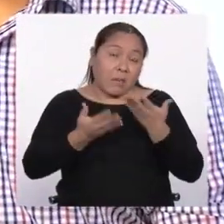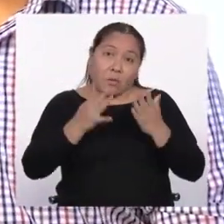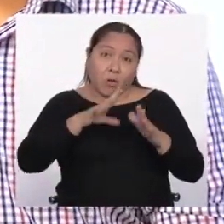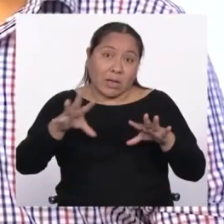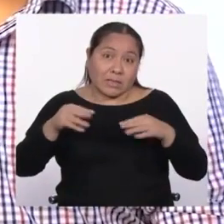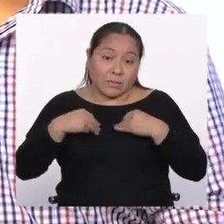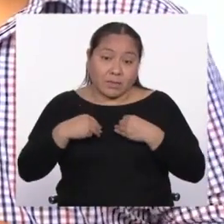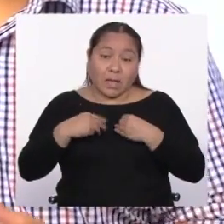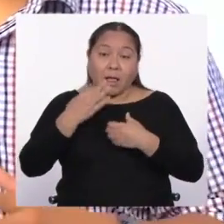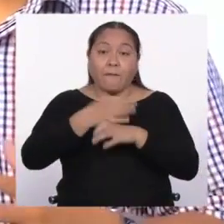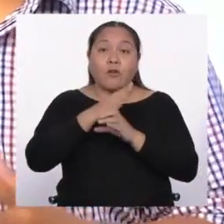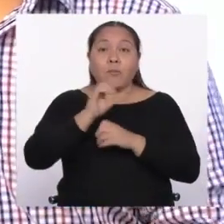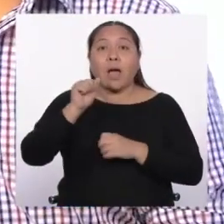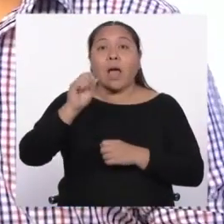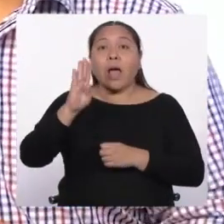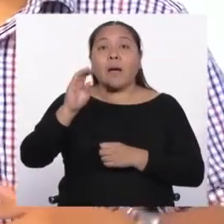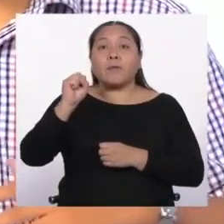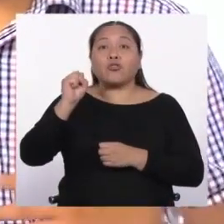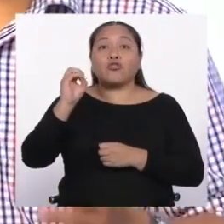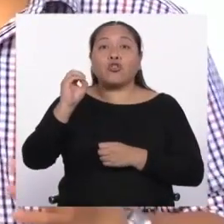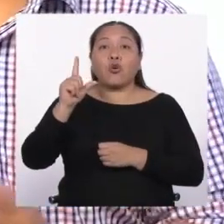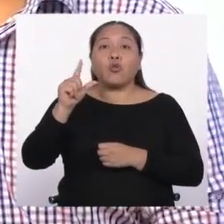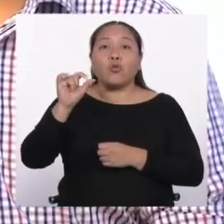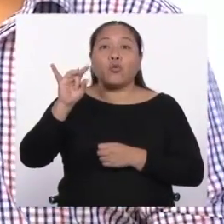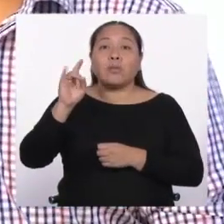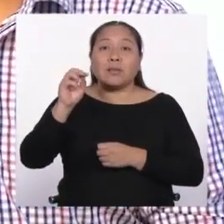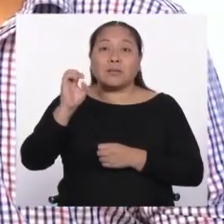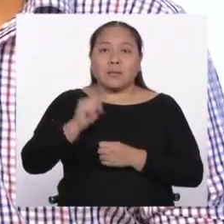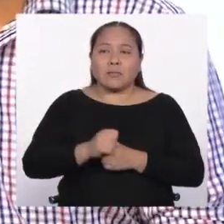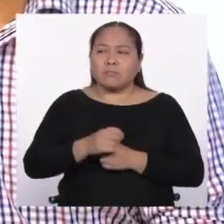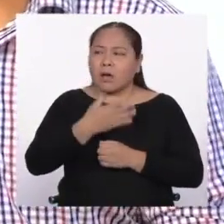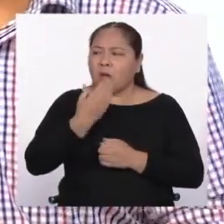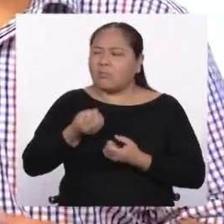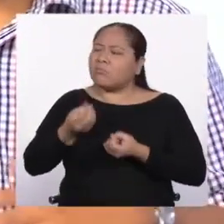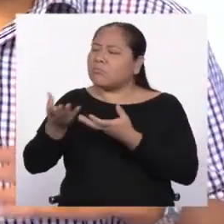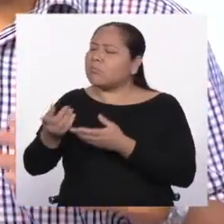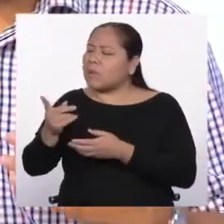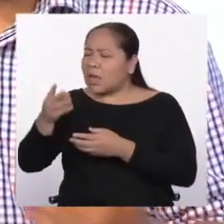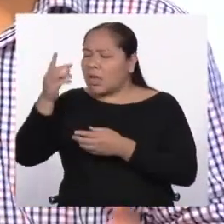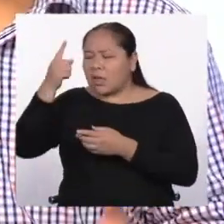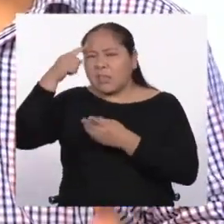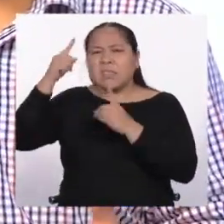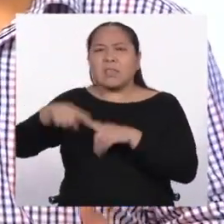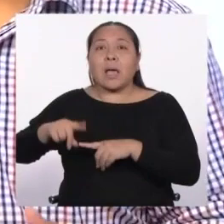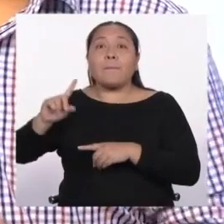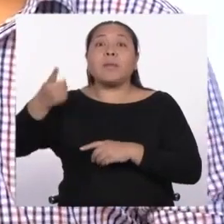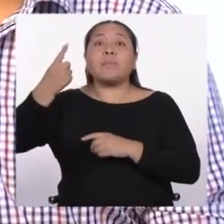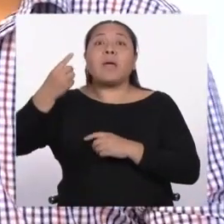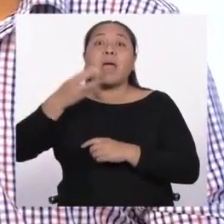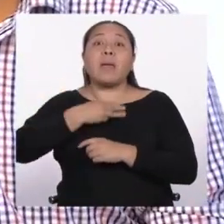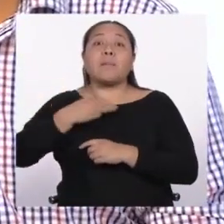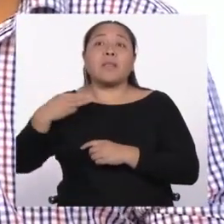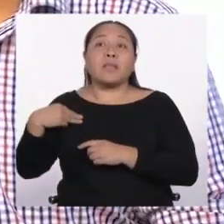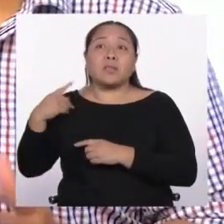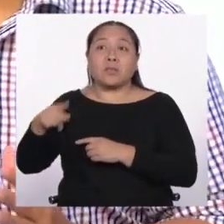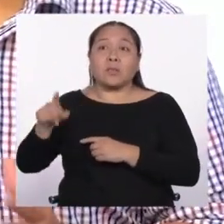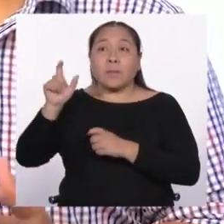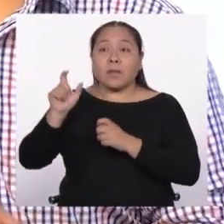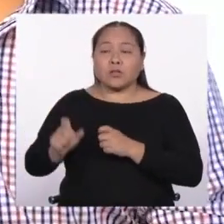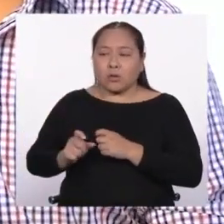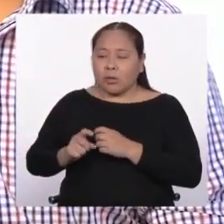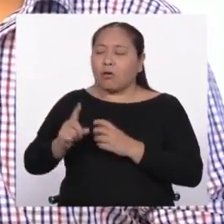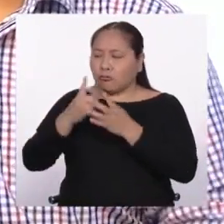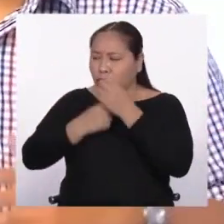sistema absolutista incluso algunos soberanos preferían encargarle sus decisiones a un primer ministro, quien era una persona de su